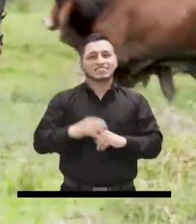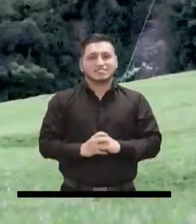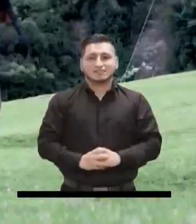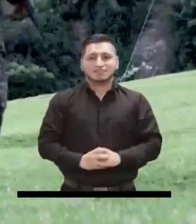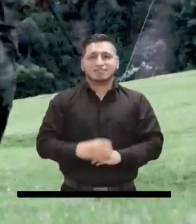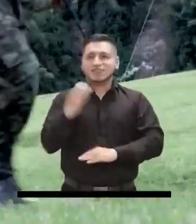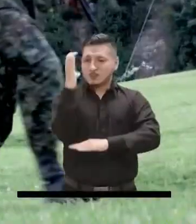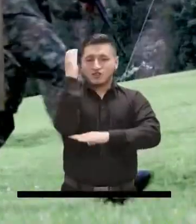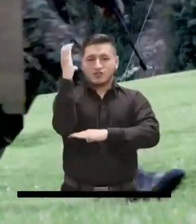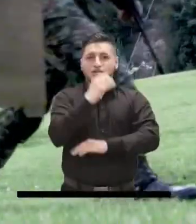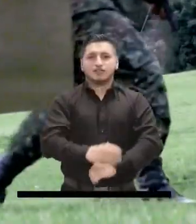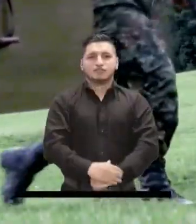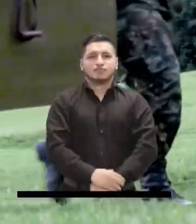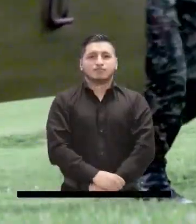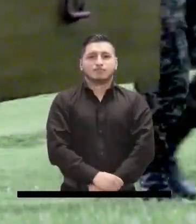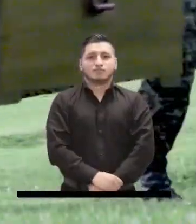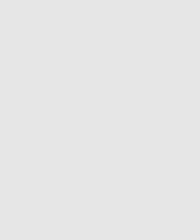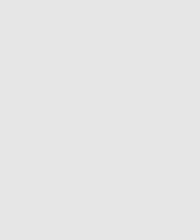país.